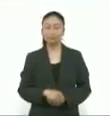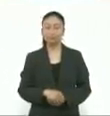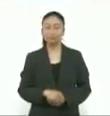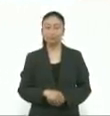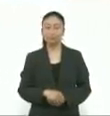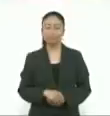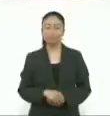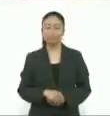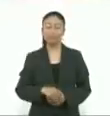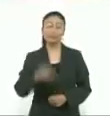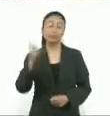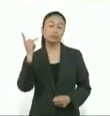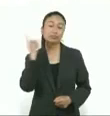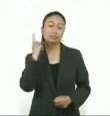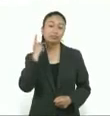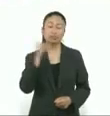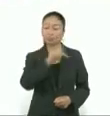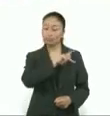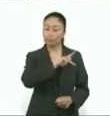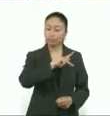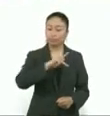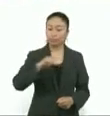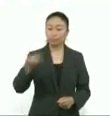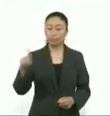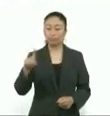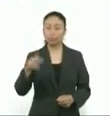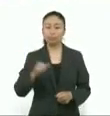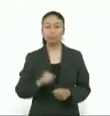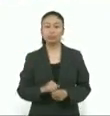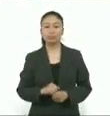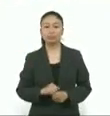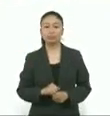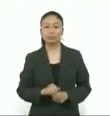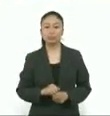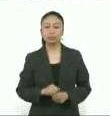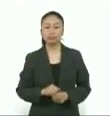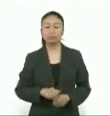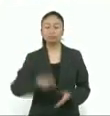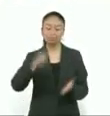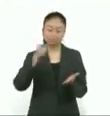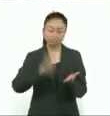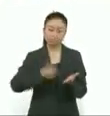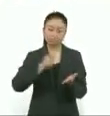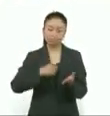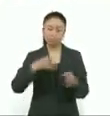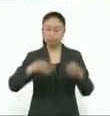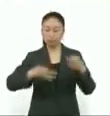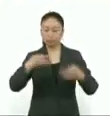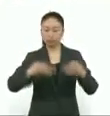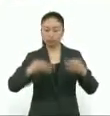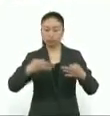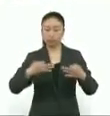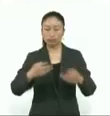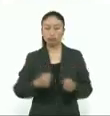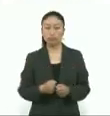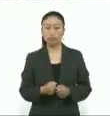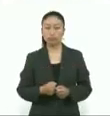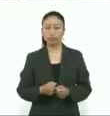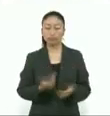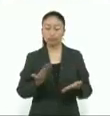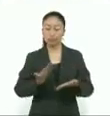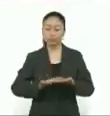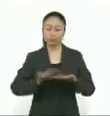En políticas públicas, con las sentencias de la Corte y ahora con la